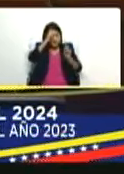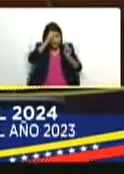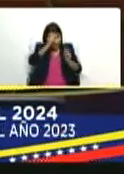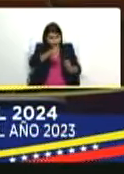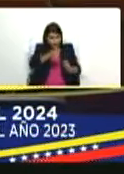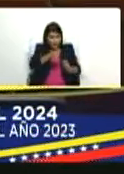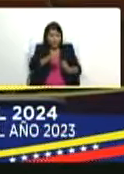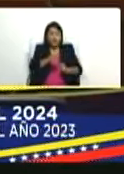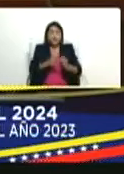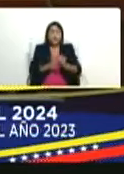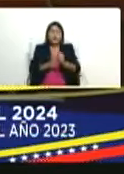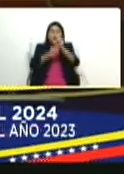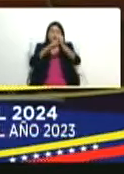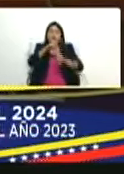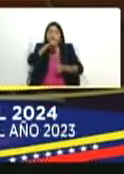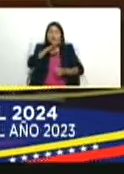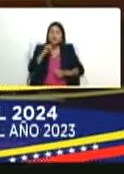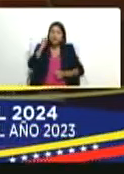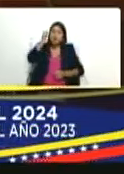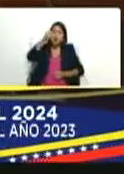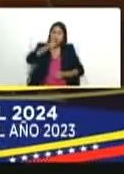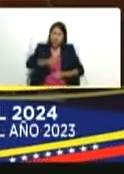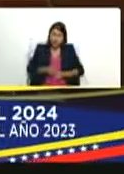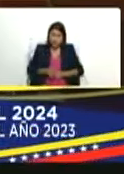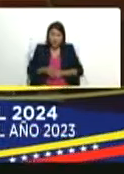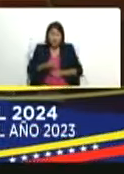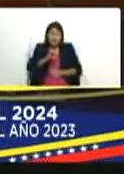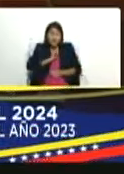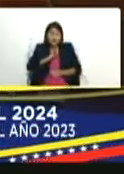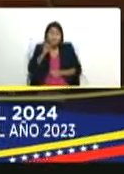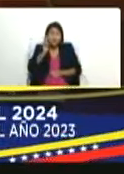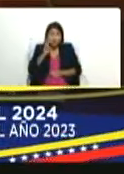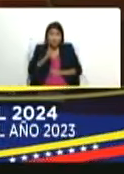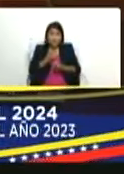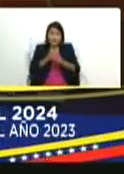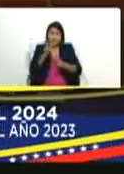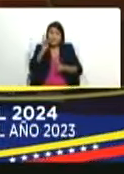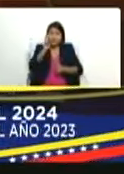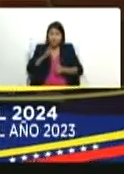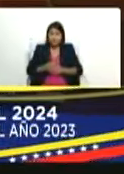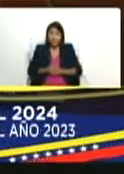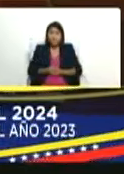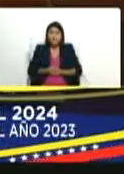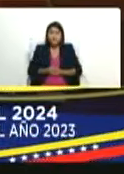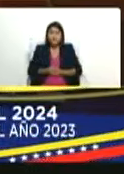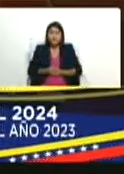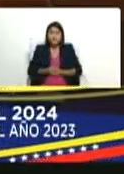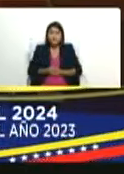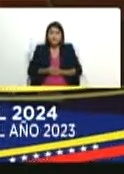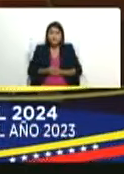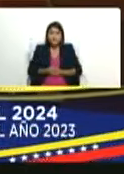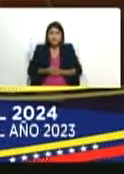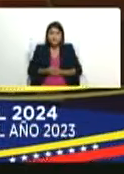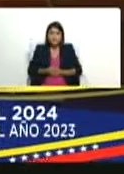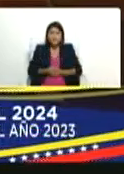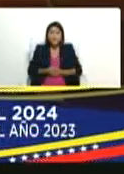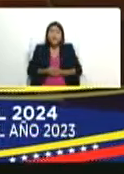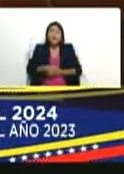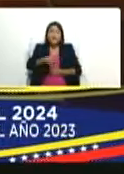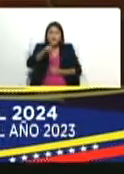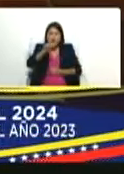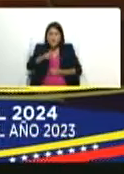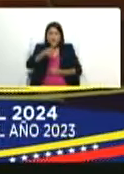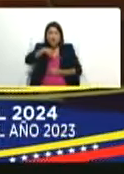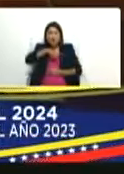nuestros próceres como símbolo de la identidad patriótica y libertaria de nuestro pueblo. En idéntico sentido, nos